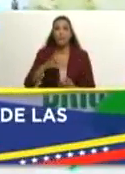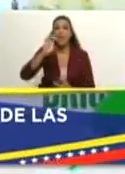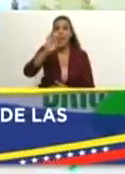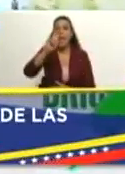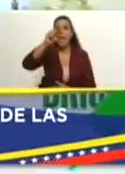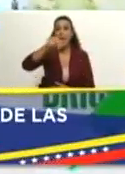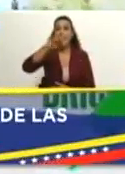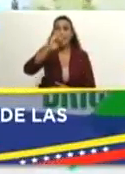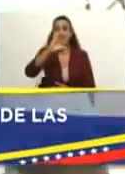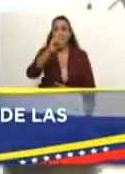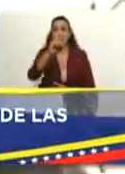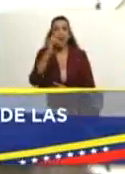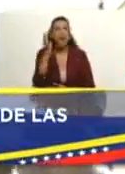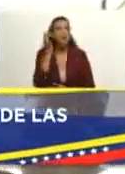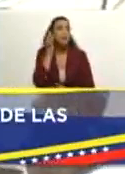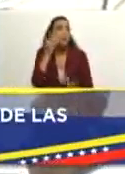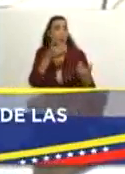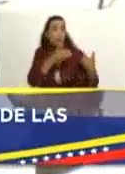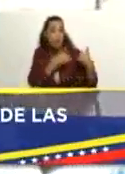García de Mujeres,